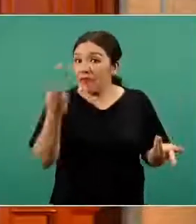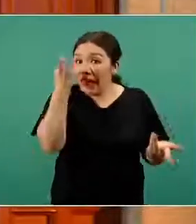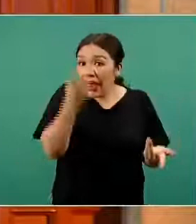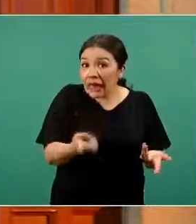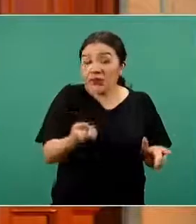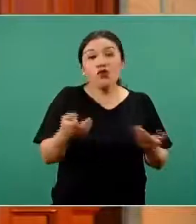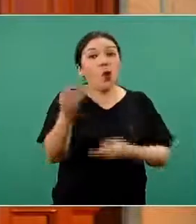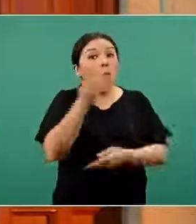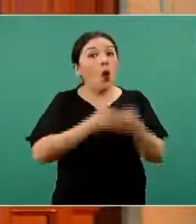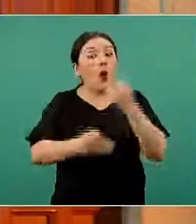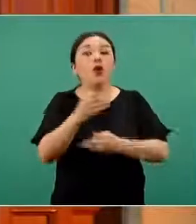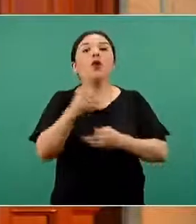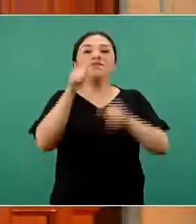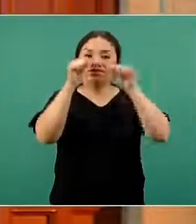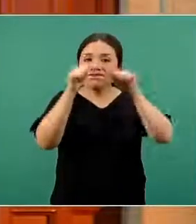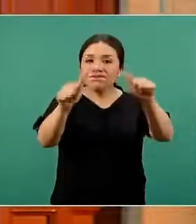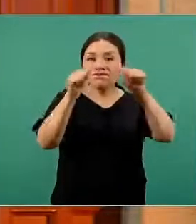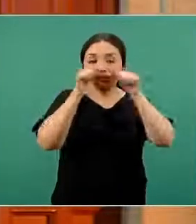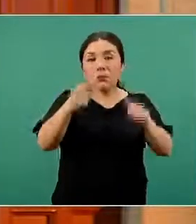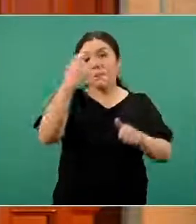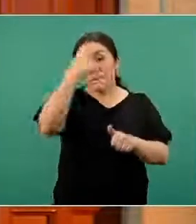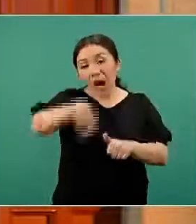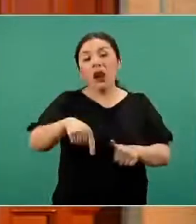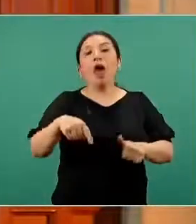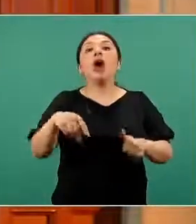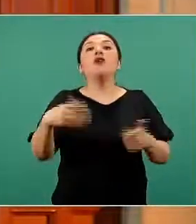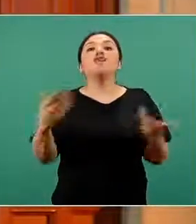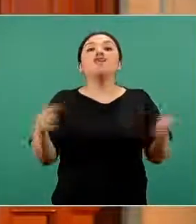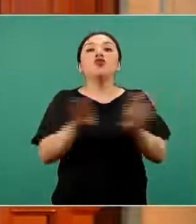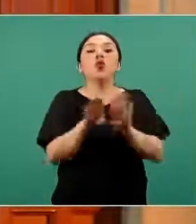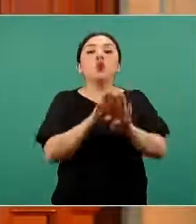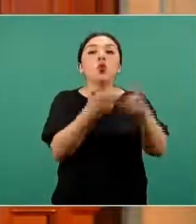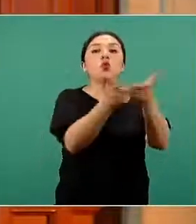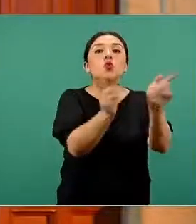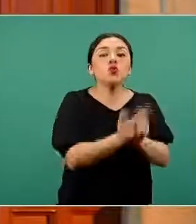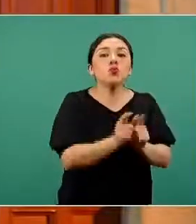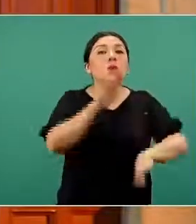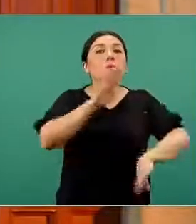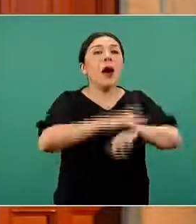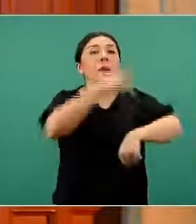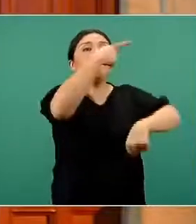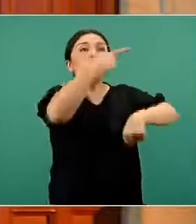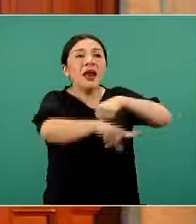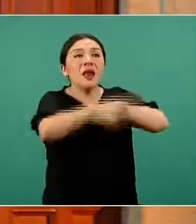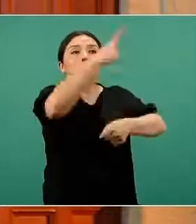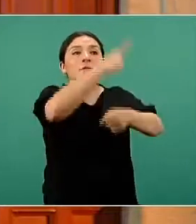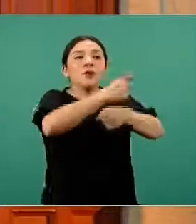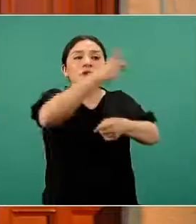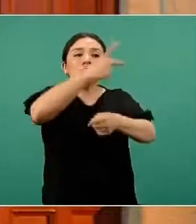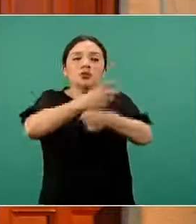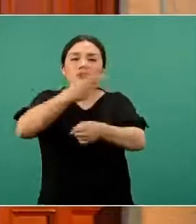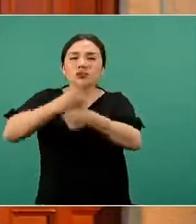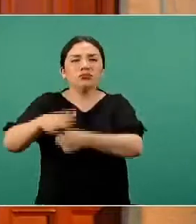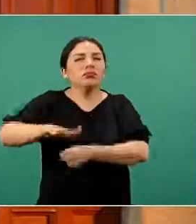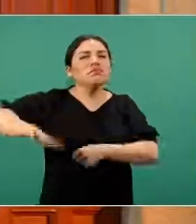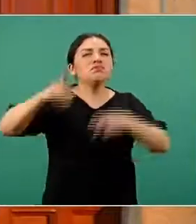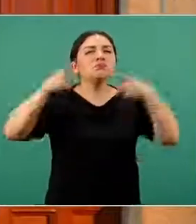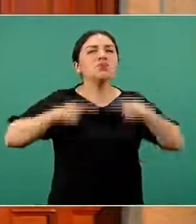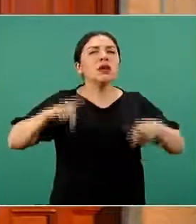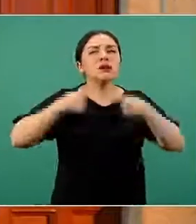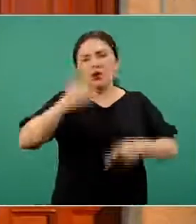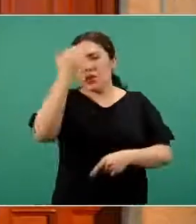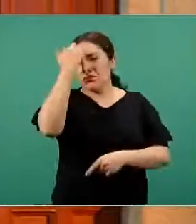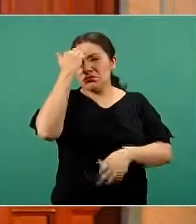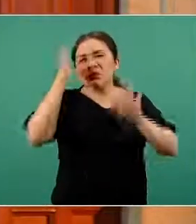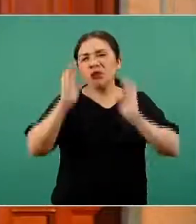esta parte va dirigida a los grupos de alto riesgo, a la población que sabemos que tiene una